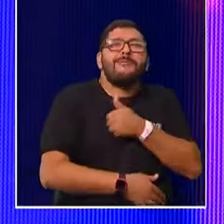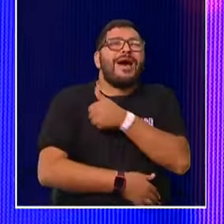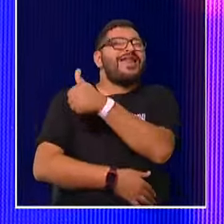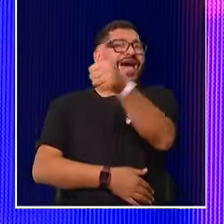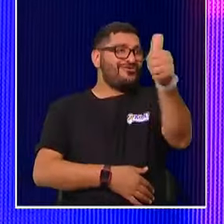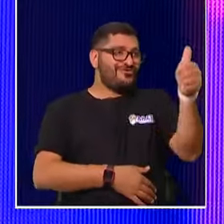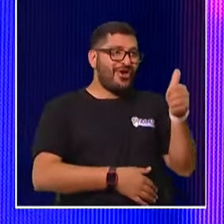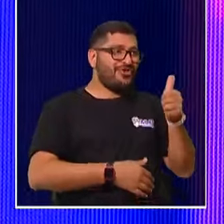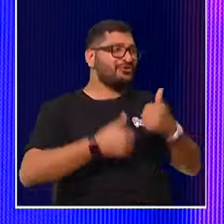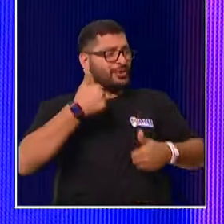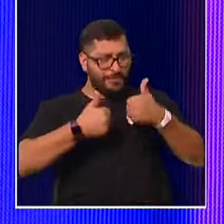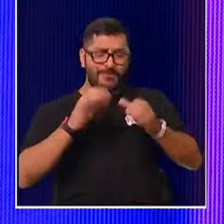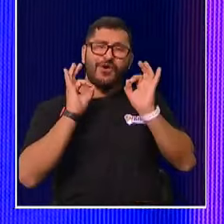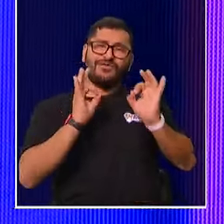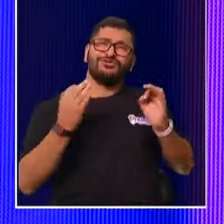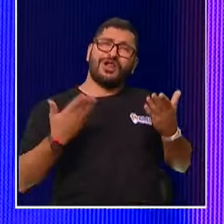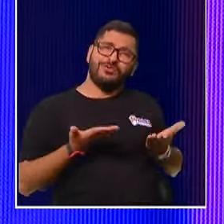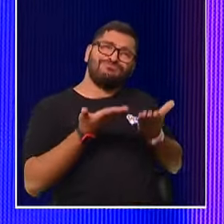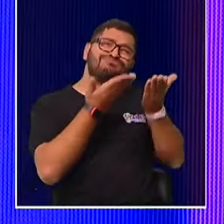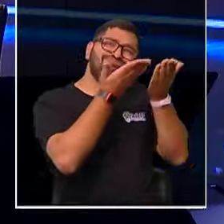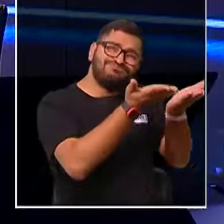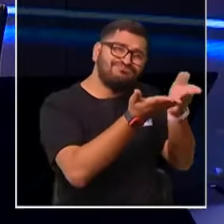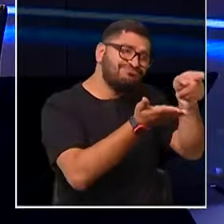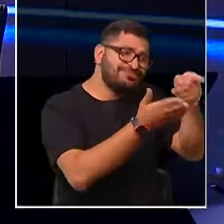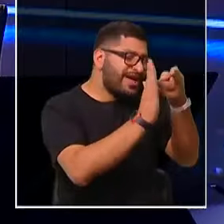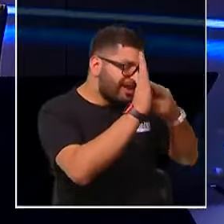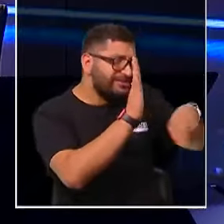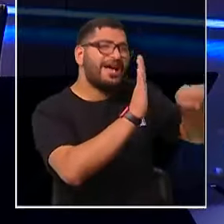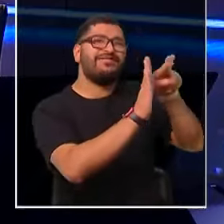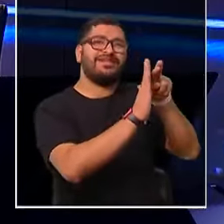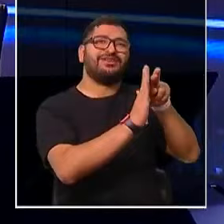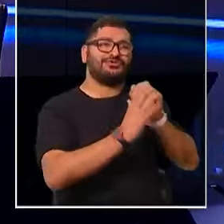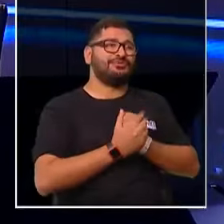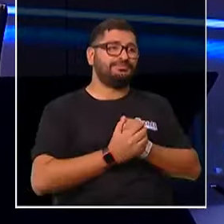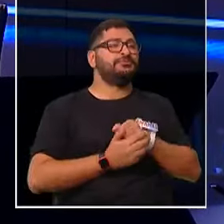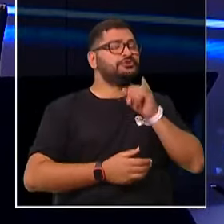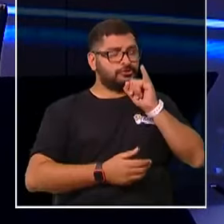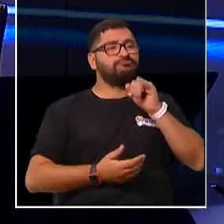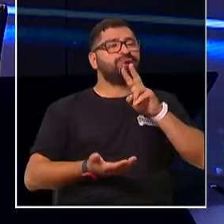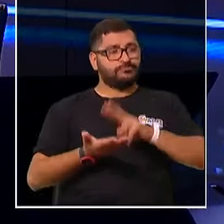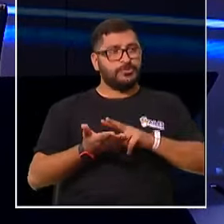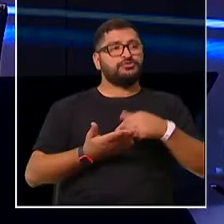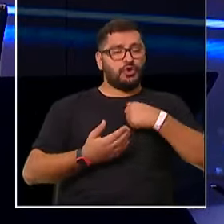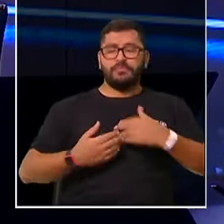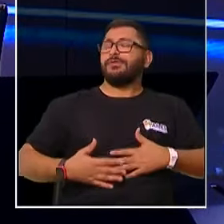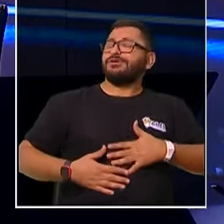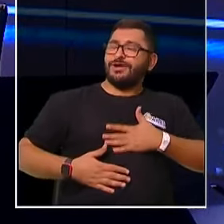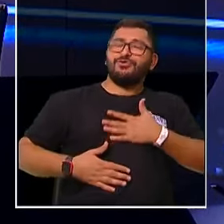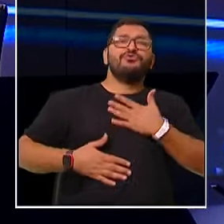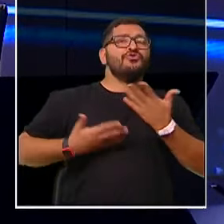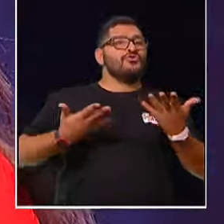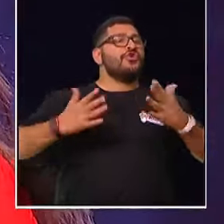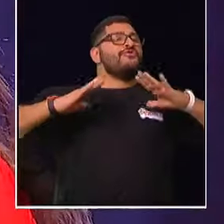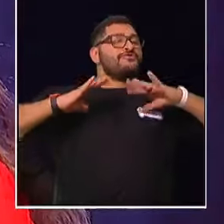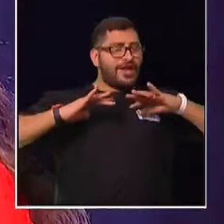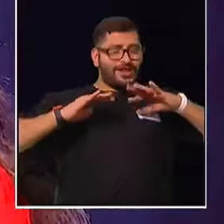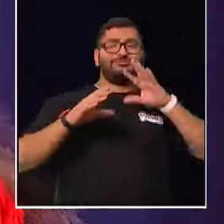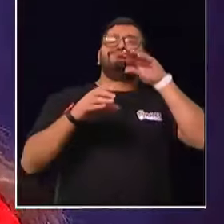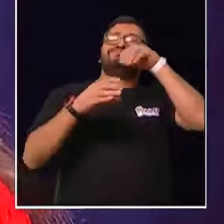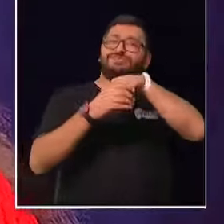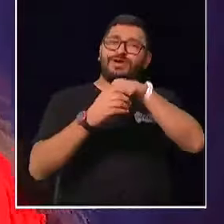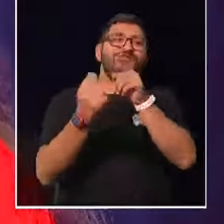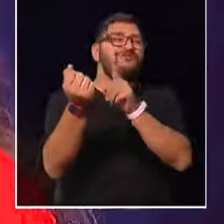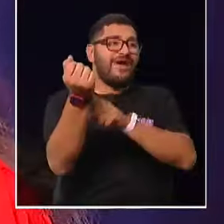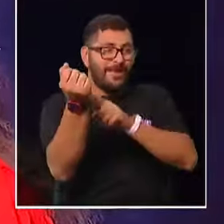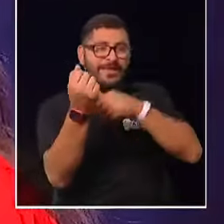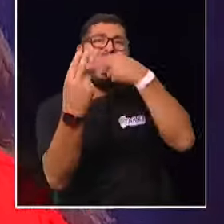rehabilitación. Sí, yo me siento feliz de pertenecer a la familia Teletón, por lo que nunca